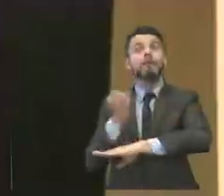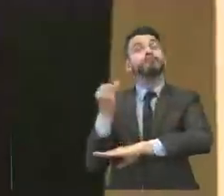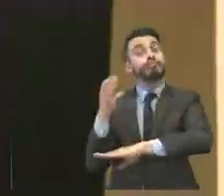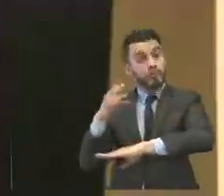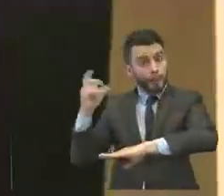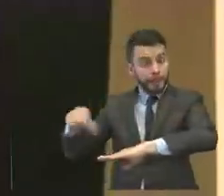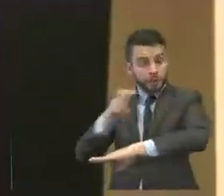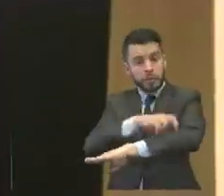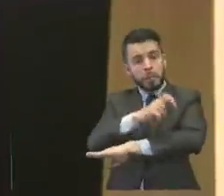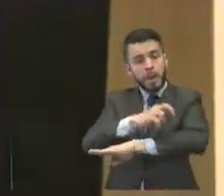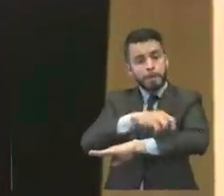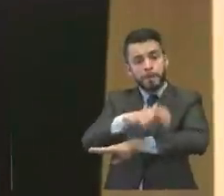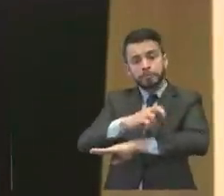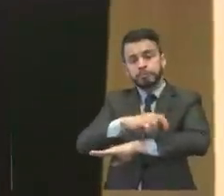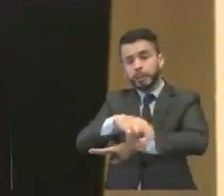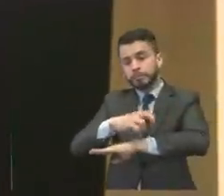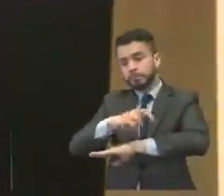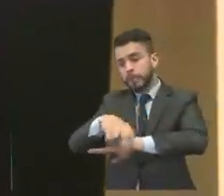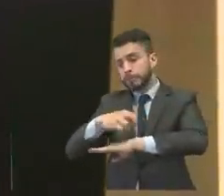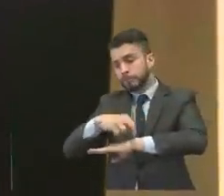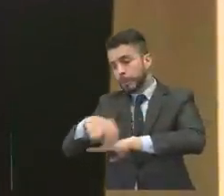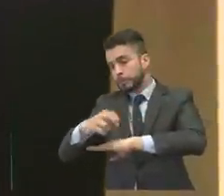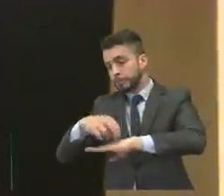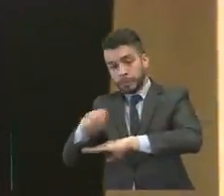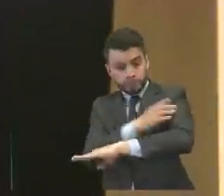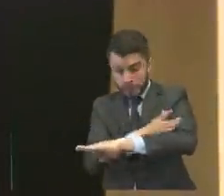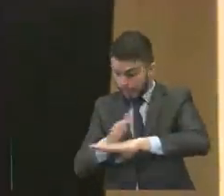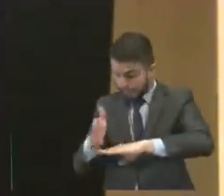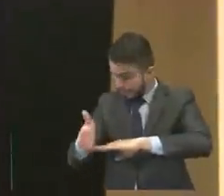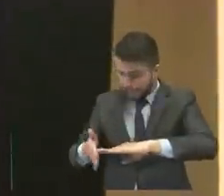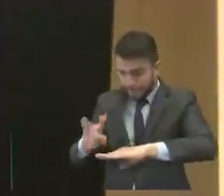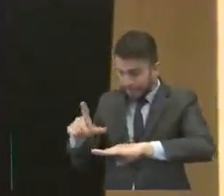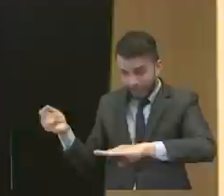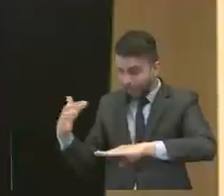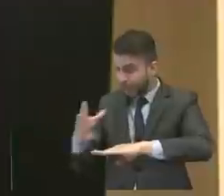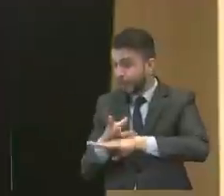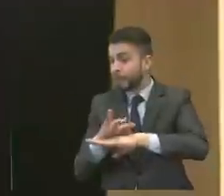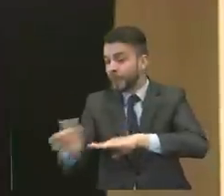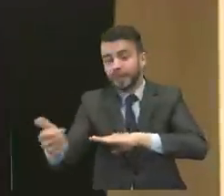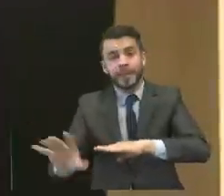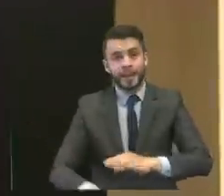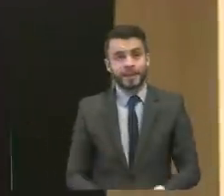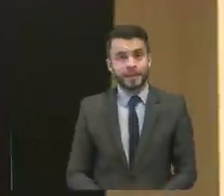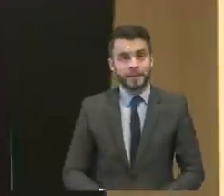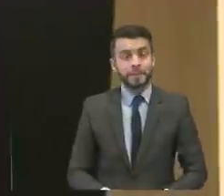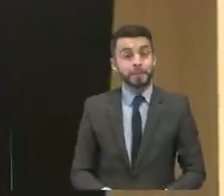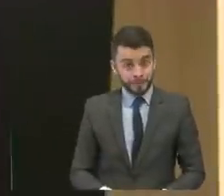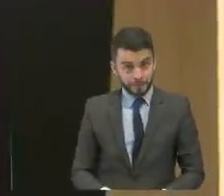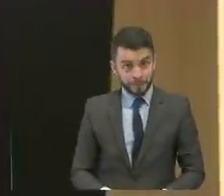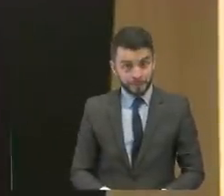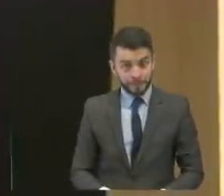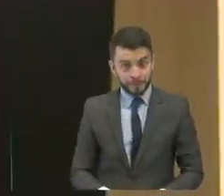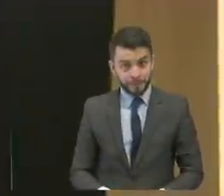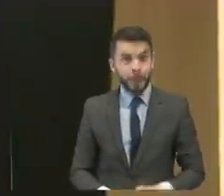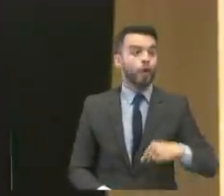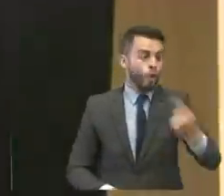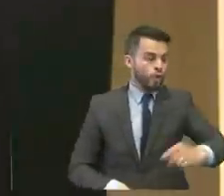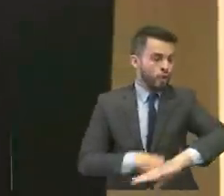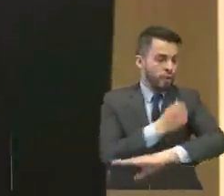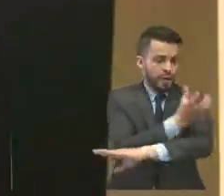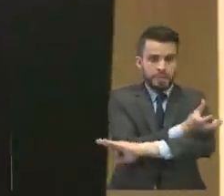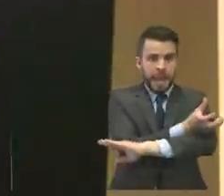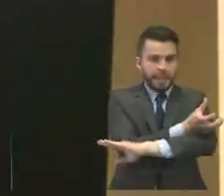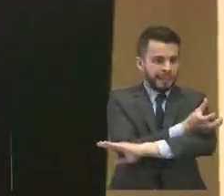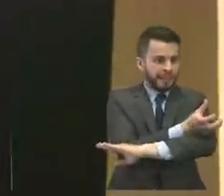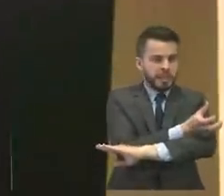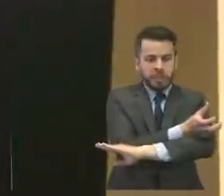y un tercio de los viajes que se originan en la 200 van a acabar en la 100. Otro tercio de los viajes que se originan hacia la 200 van a acabar en la 72. O sea, este